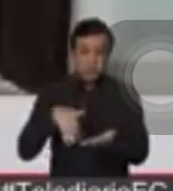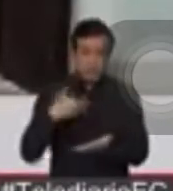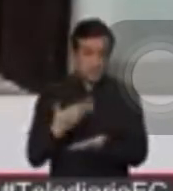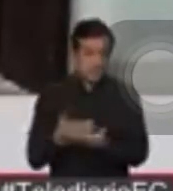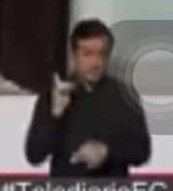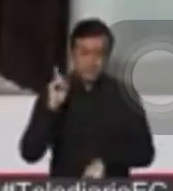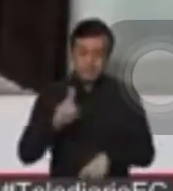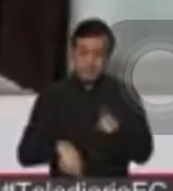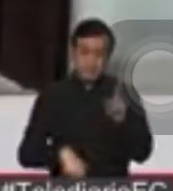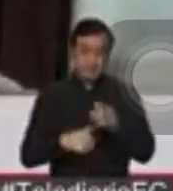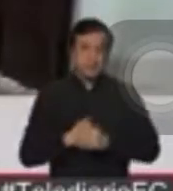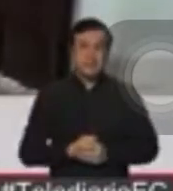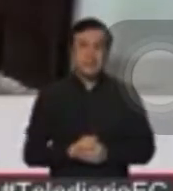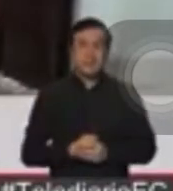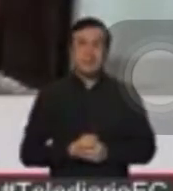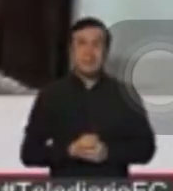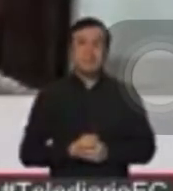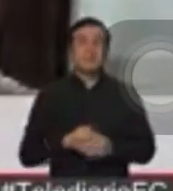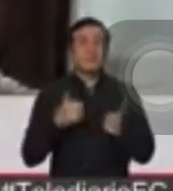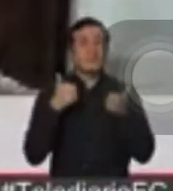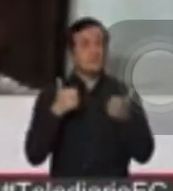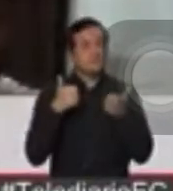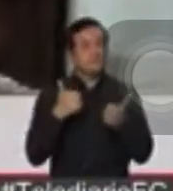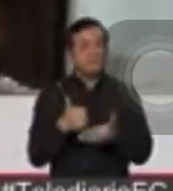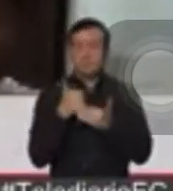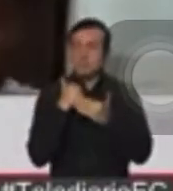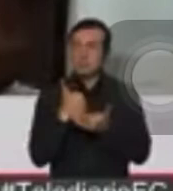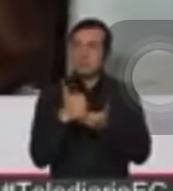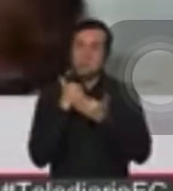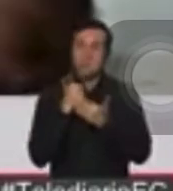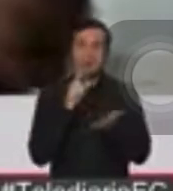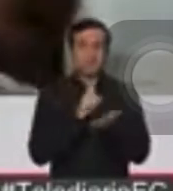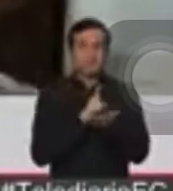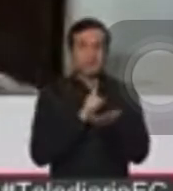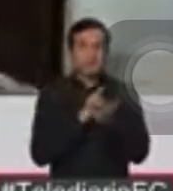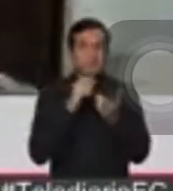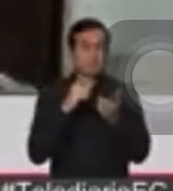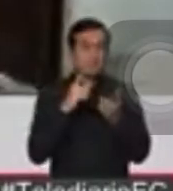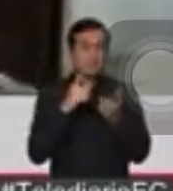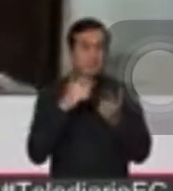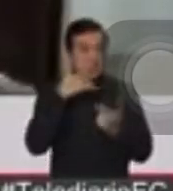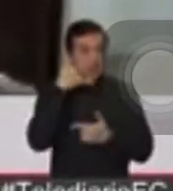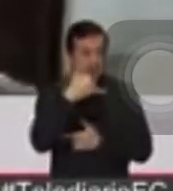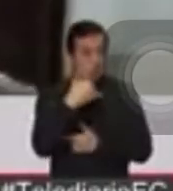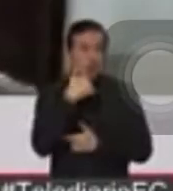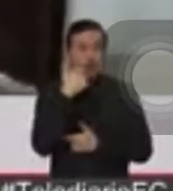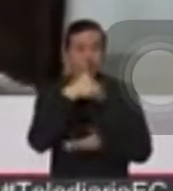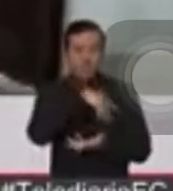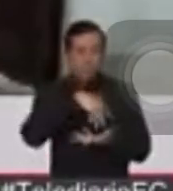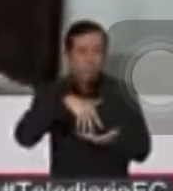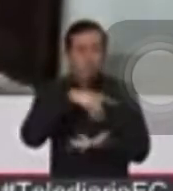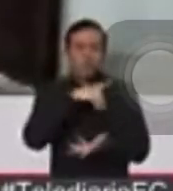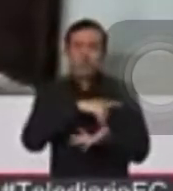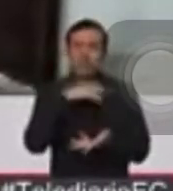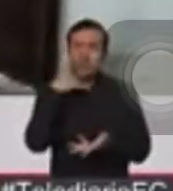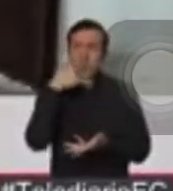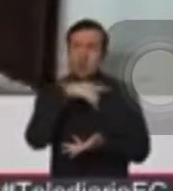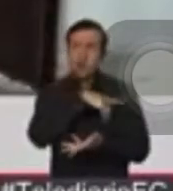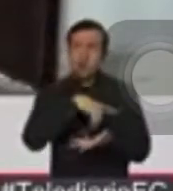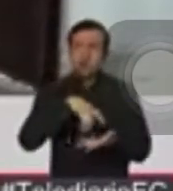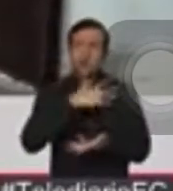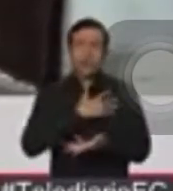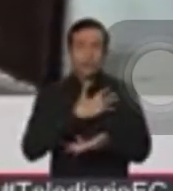Y sí sería de mucha ayuda a la telemedicina. Si hay dudas que pienso que se pueden resolver desde